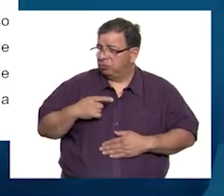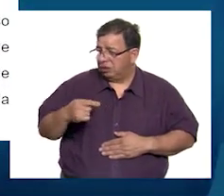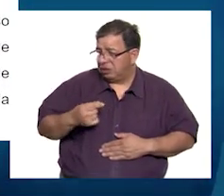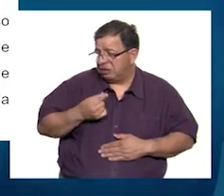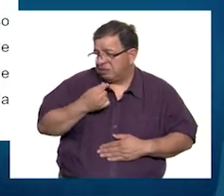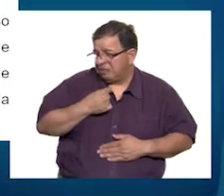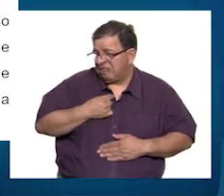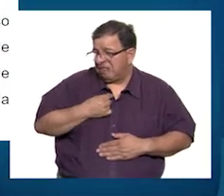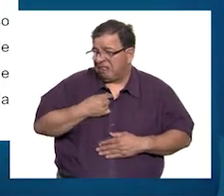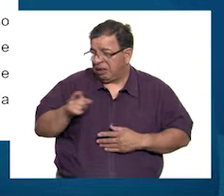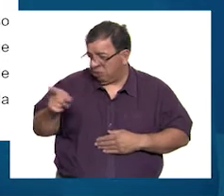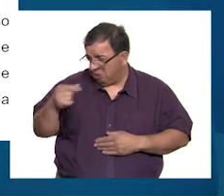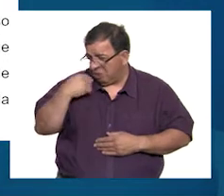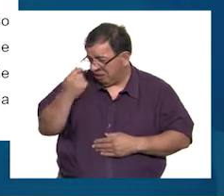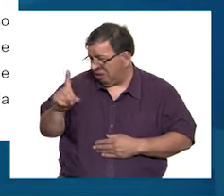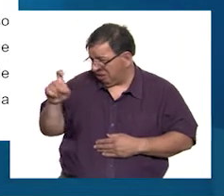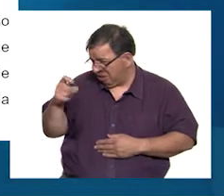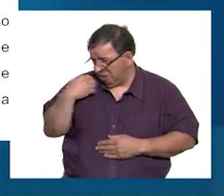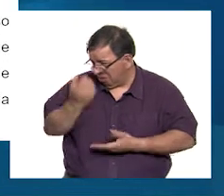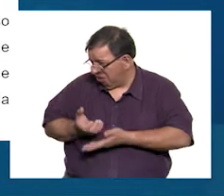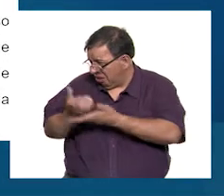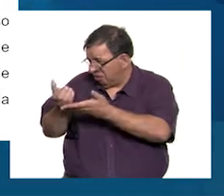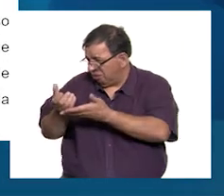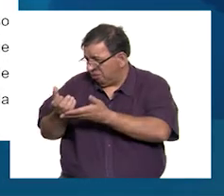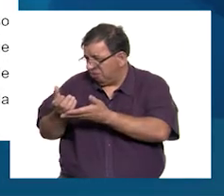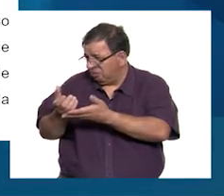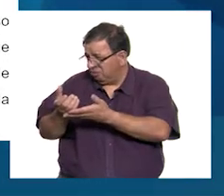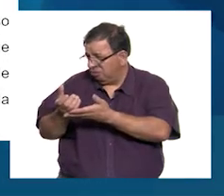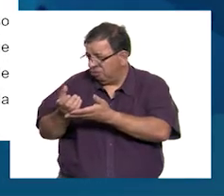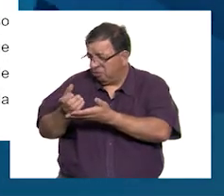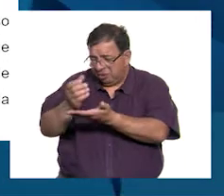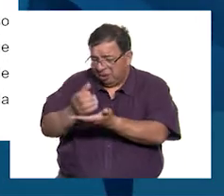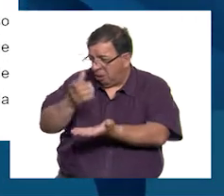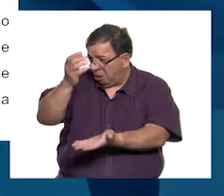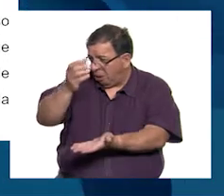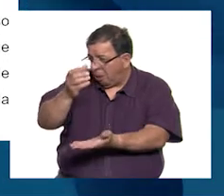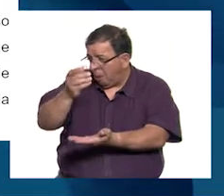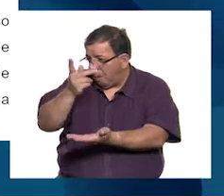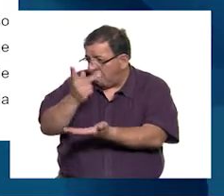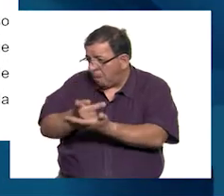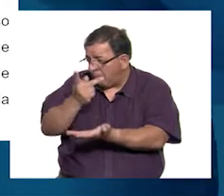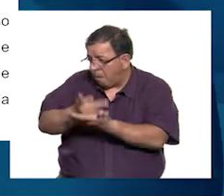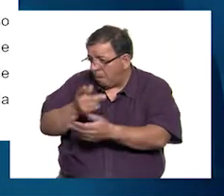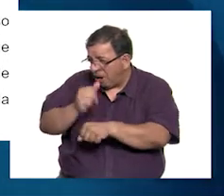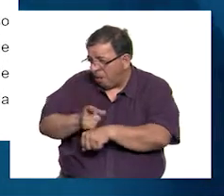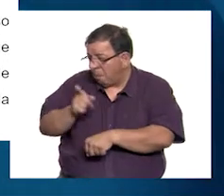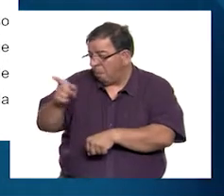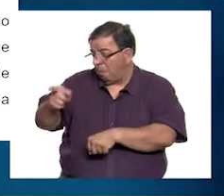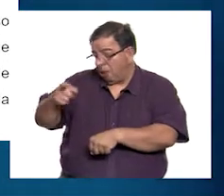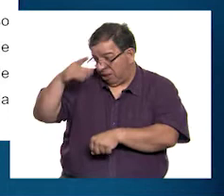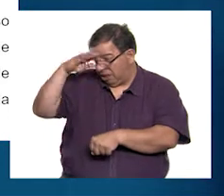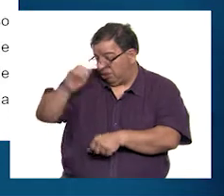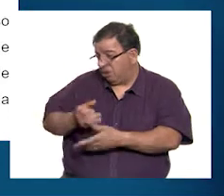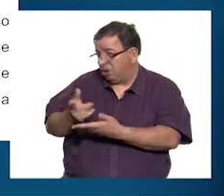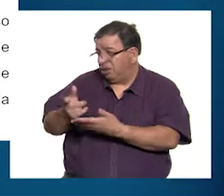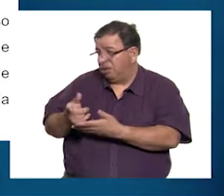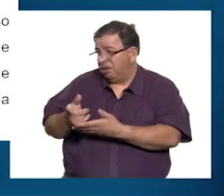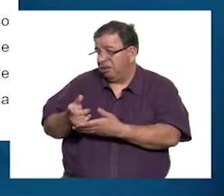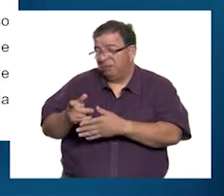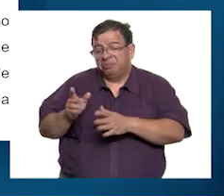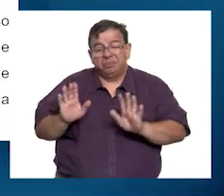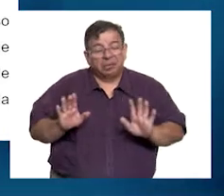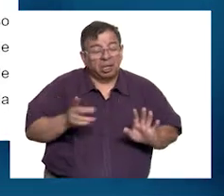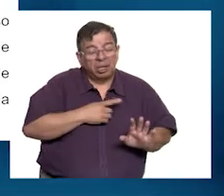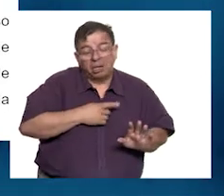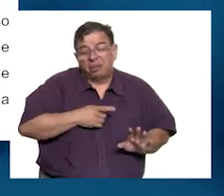malcriada, «¿para daros de beber? Como que he traído un frasco de plata para dar de beber a la señora. Me parece que tendréis